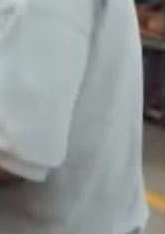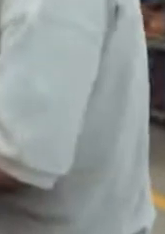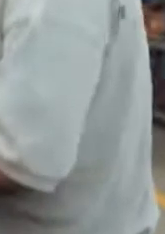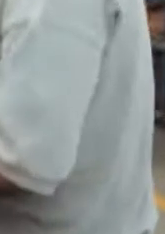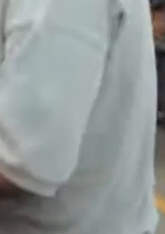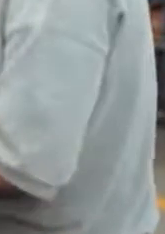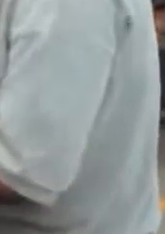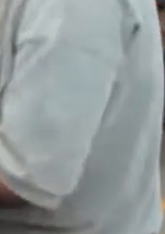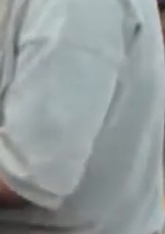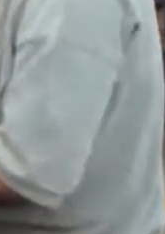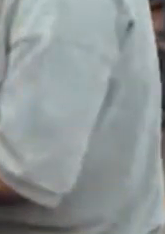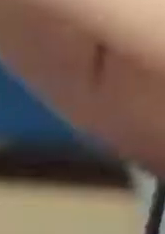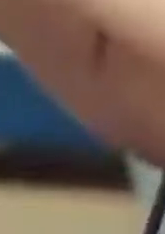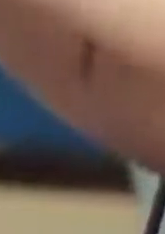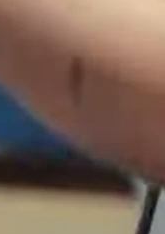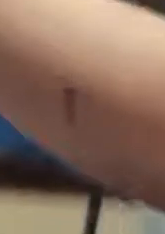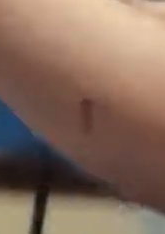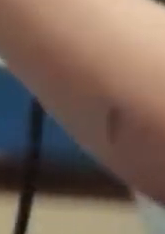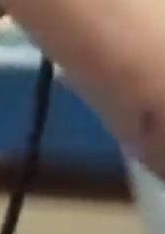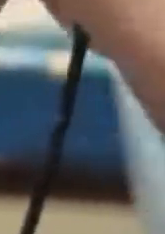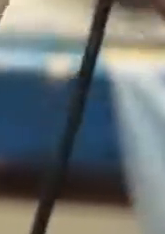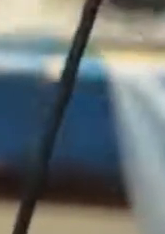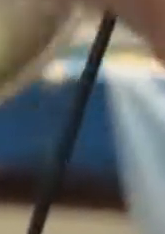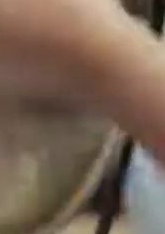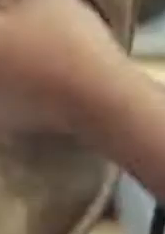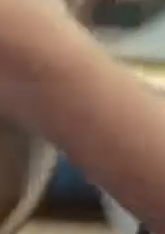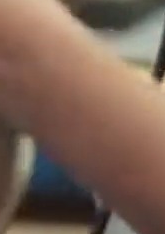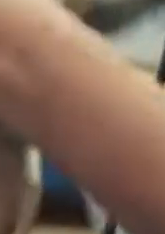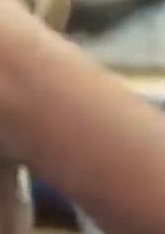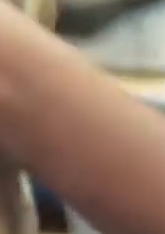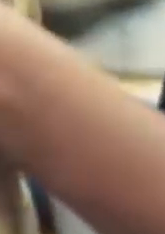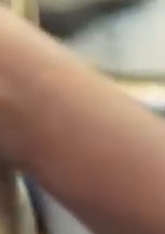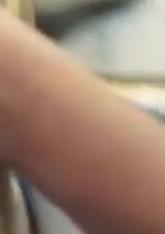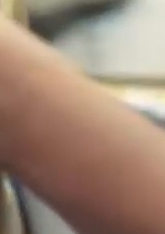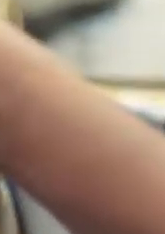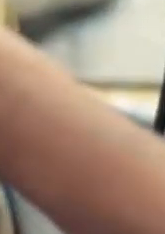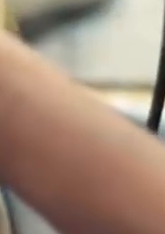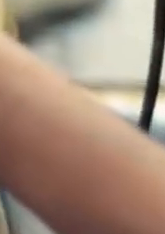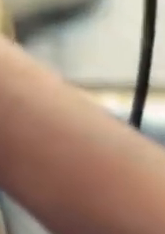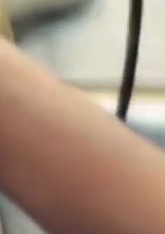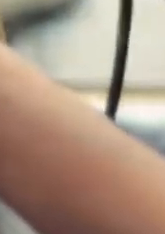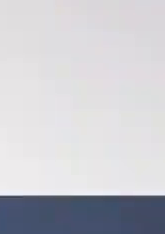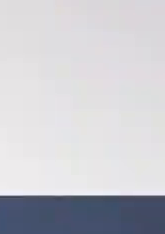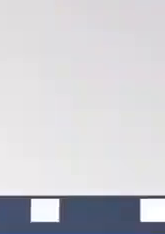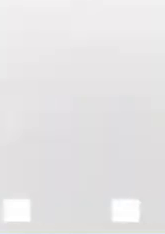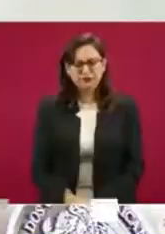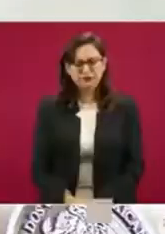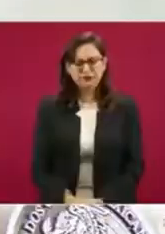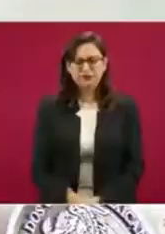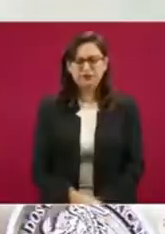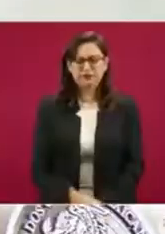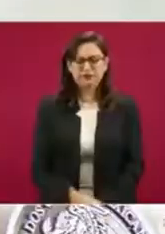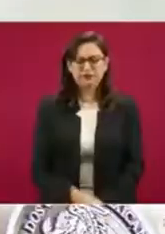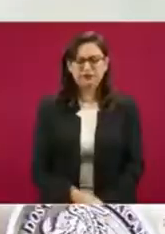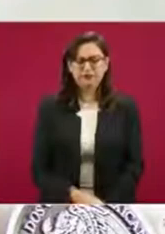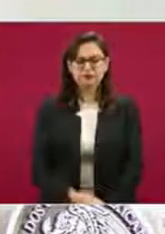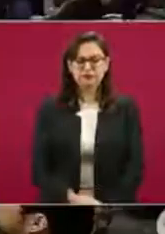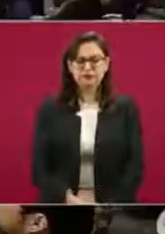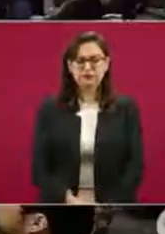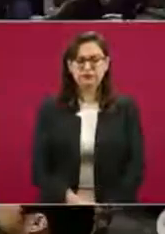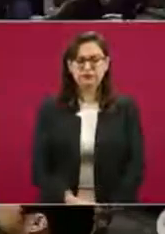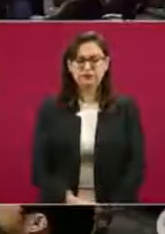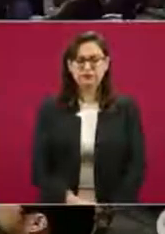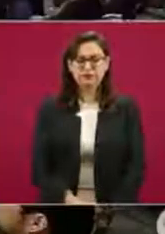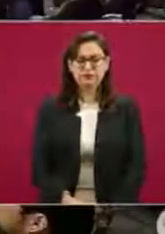que desaparezca, ya que implicaría la pérdida de miles de empleos. Y así respondió el presidente. Se dice, es que se